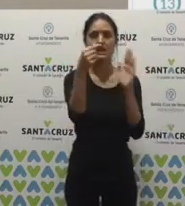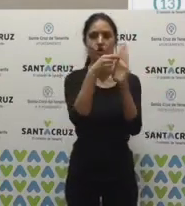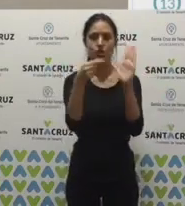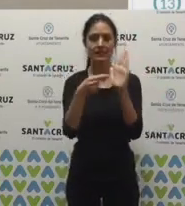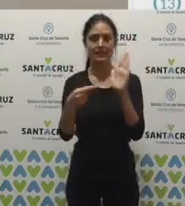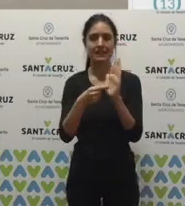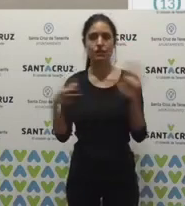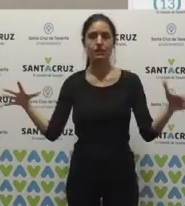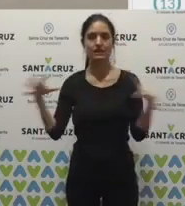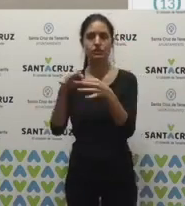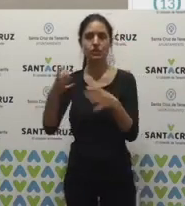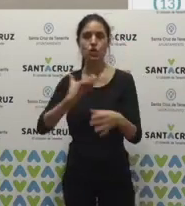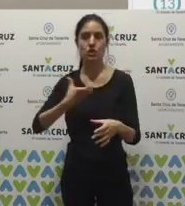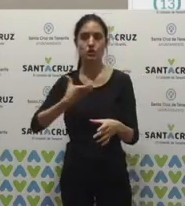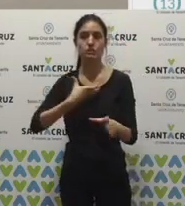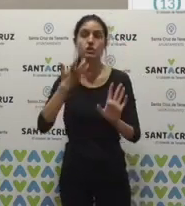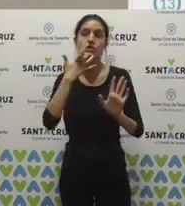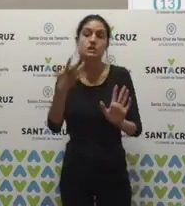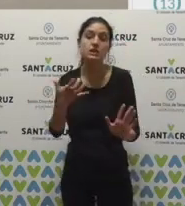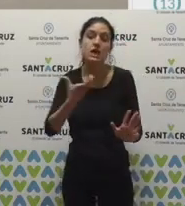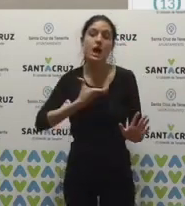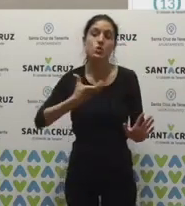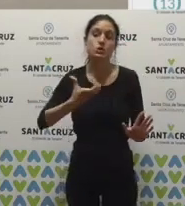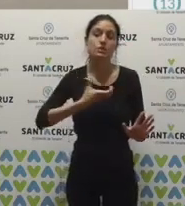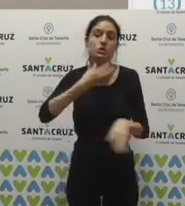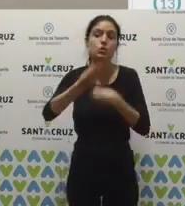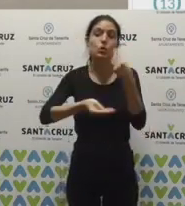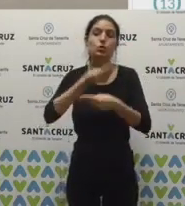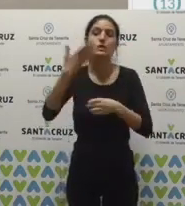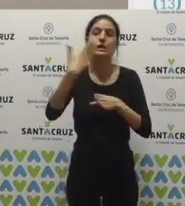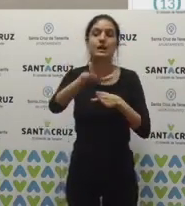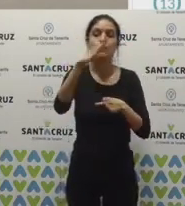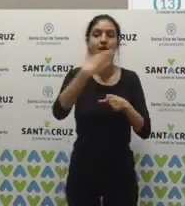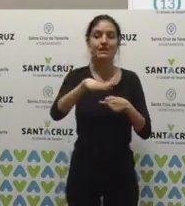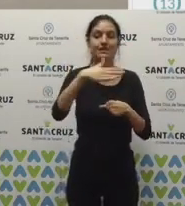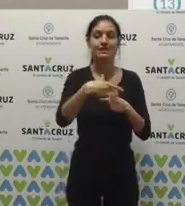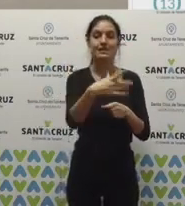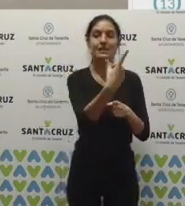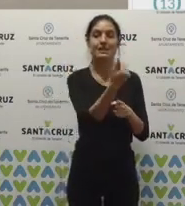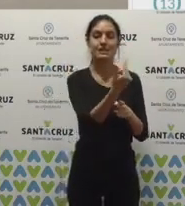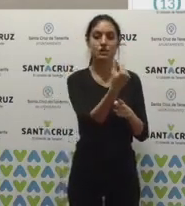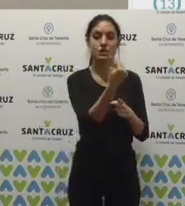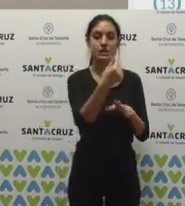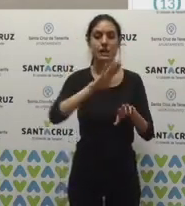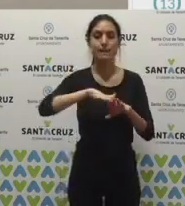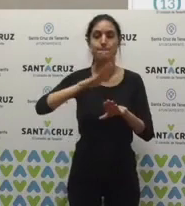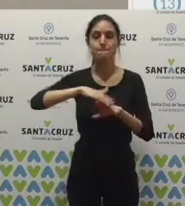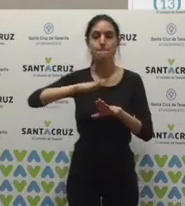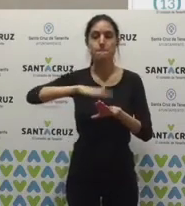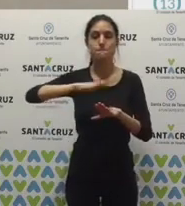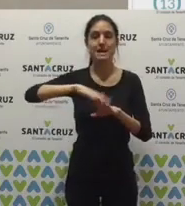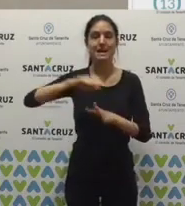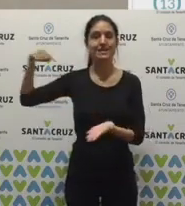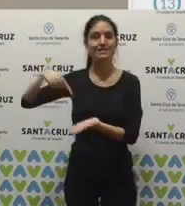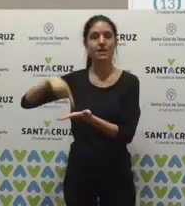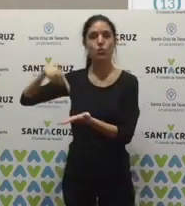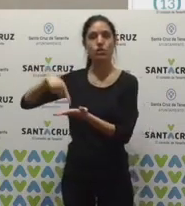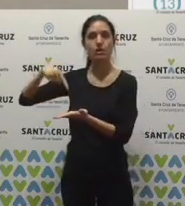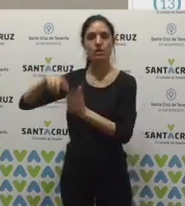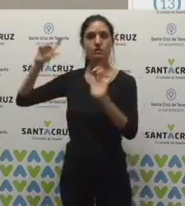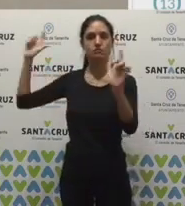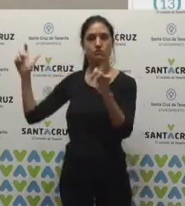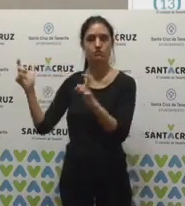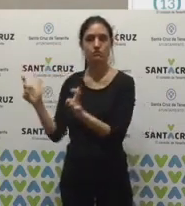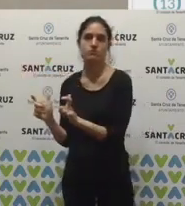para aquellos ayuntamientos que han utilizado su remanente de tesorería para la reducción anticipada de su deuda más allá